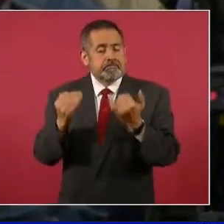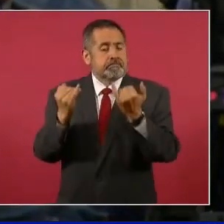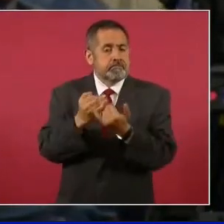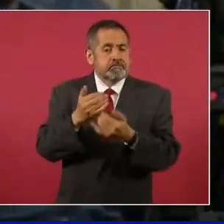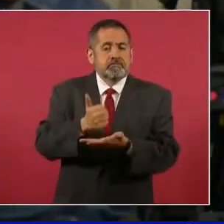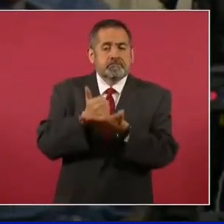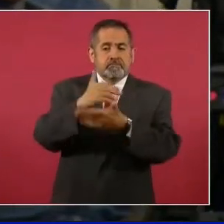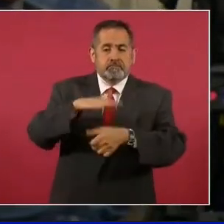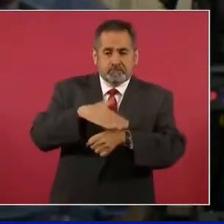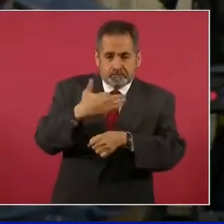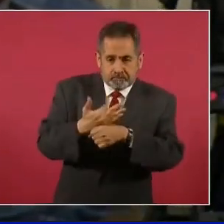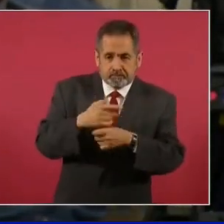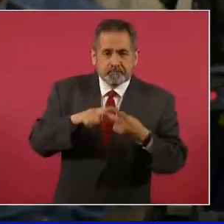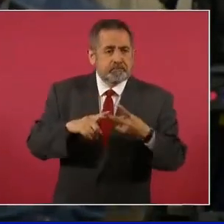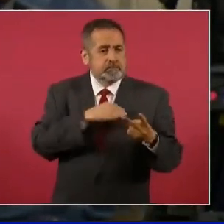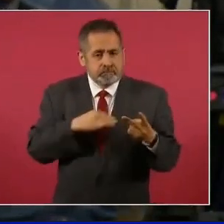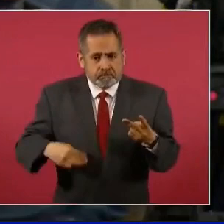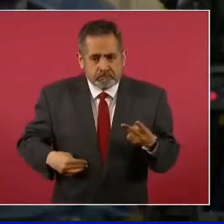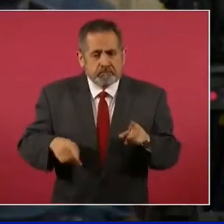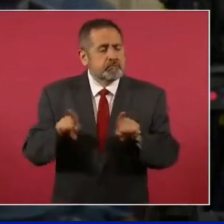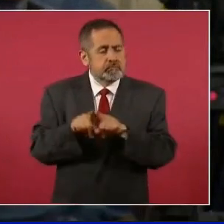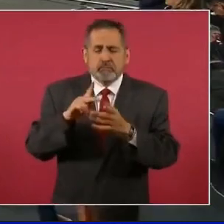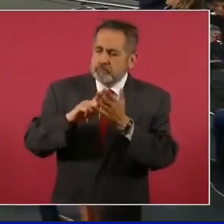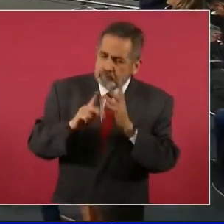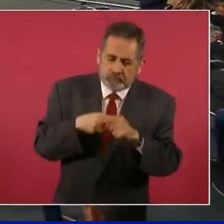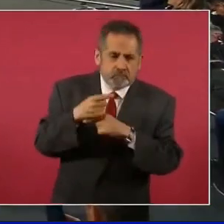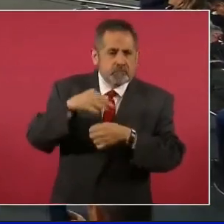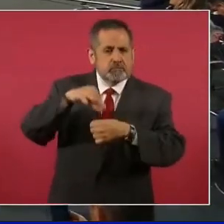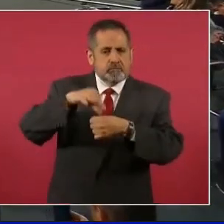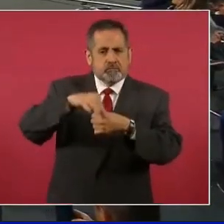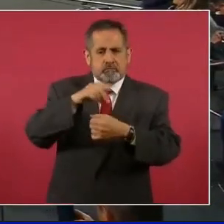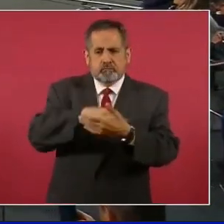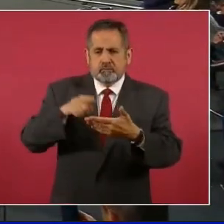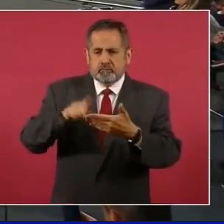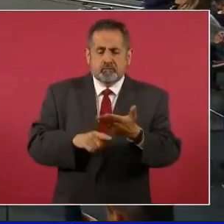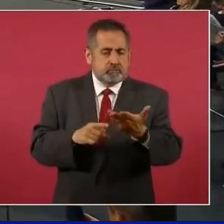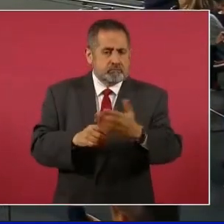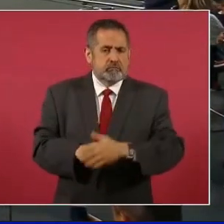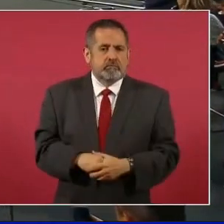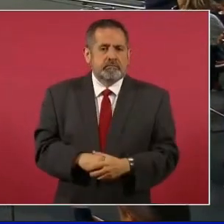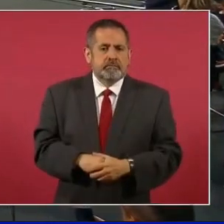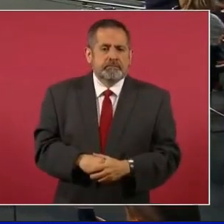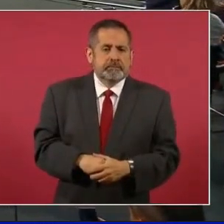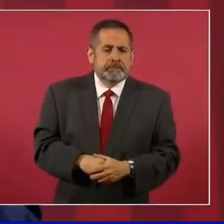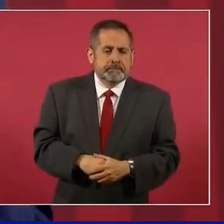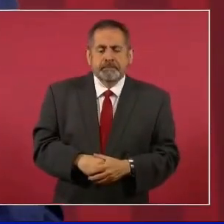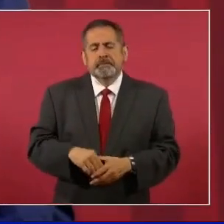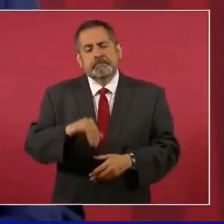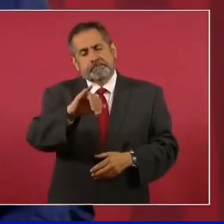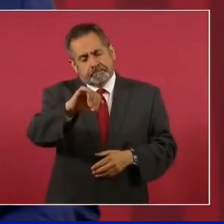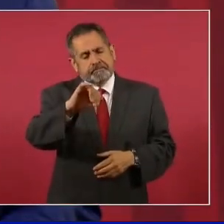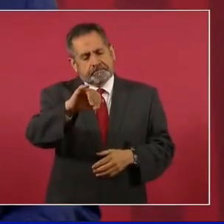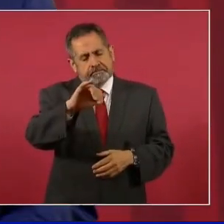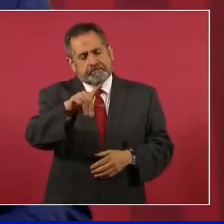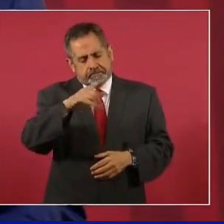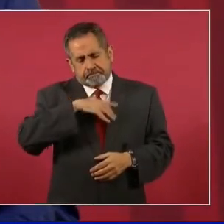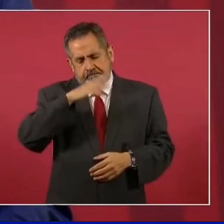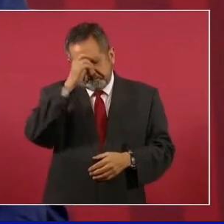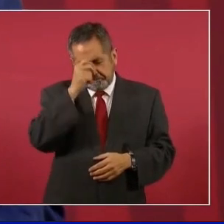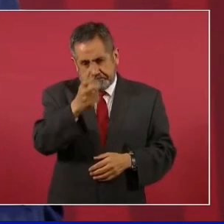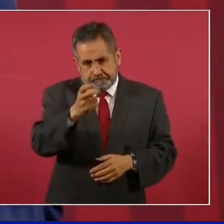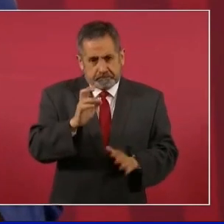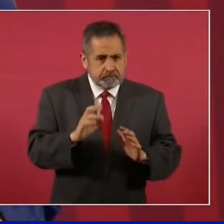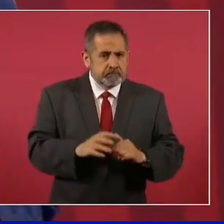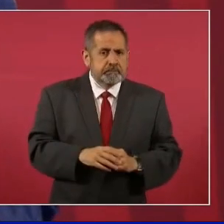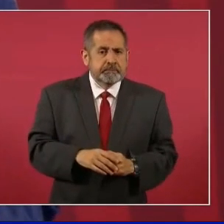síndicos también vayan a elección popular. Es mi primera pregunta. Sí, yo estoy de acuerdo con eso. Bueno, la iniciativa va